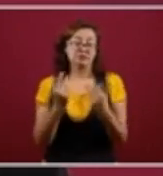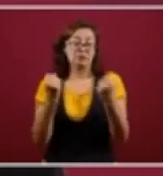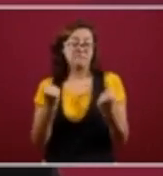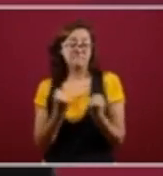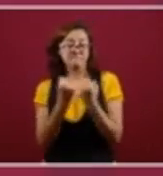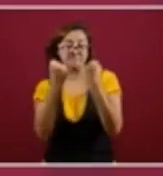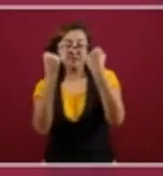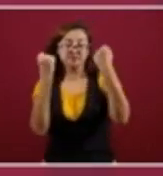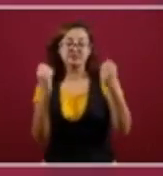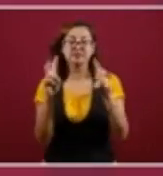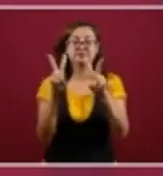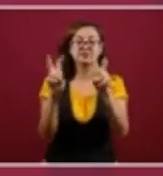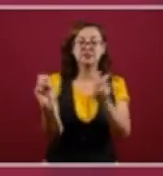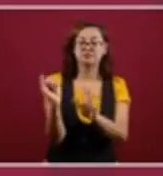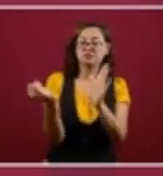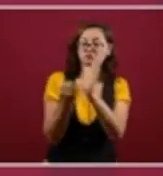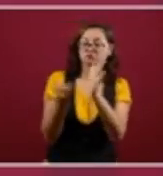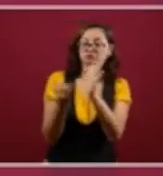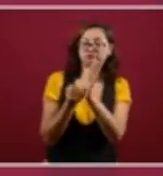por aranceles